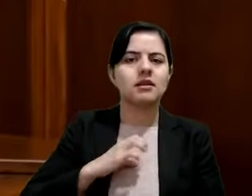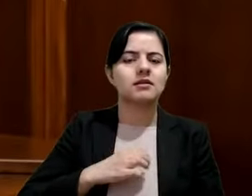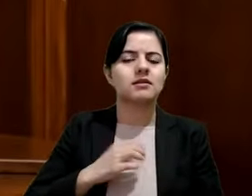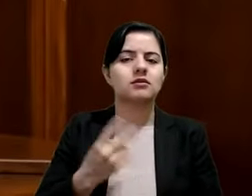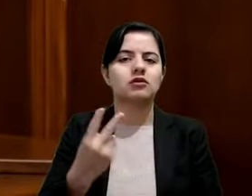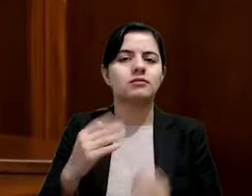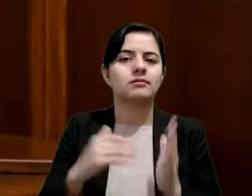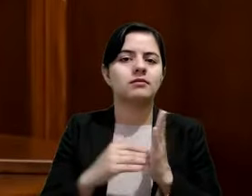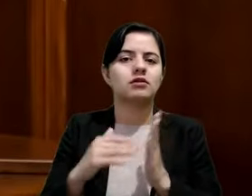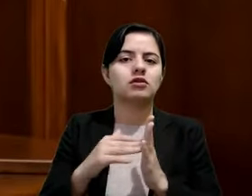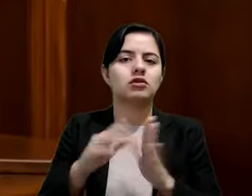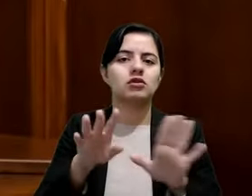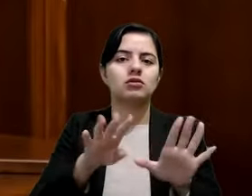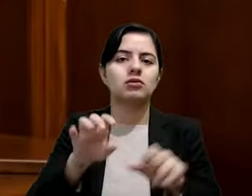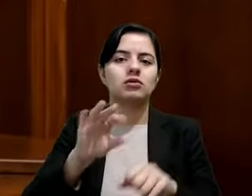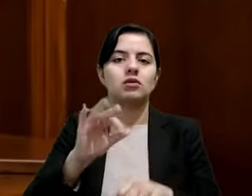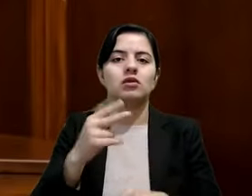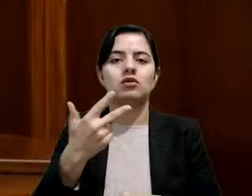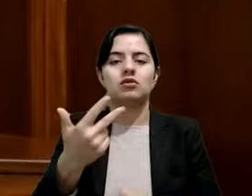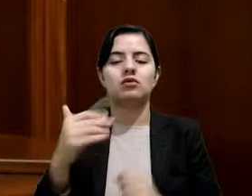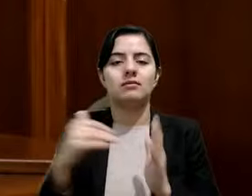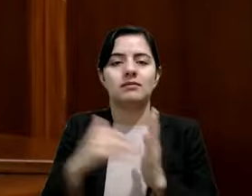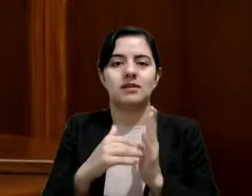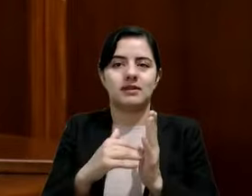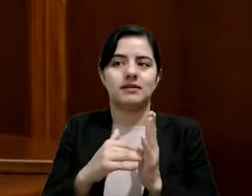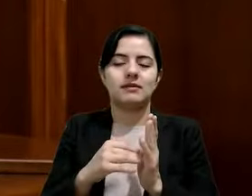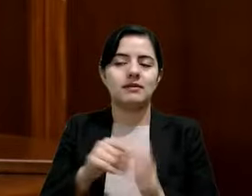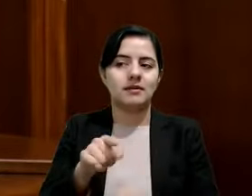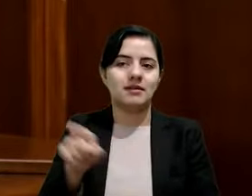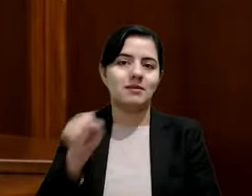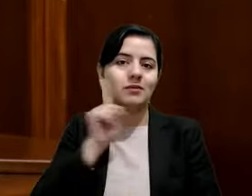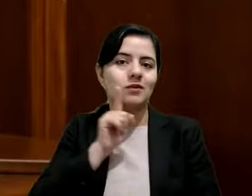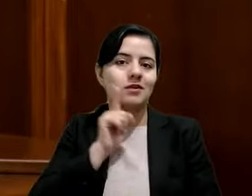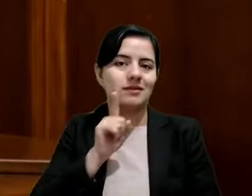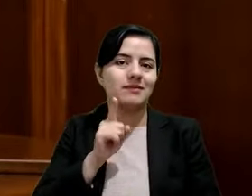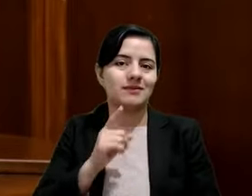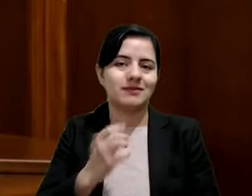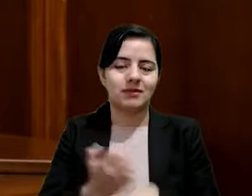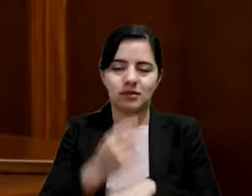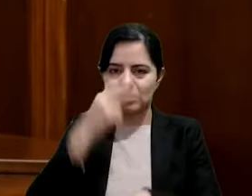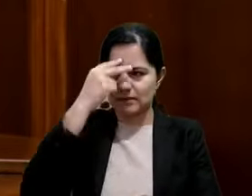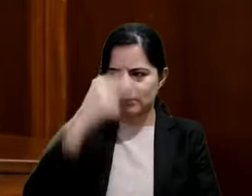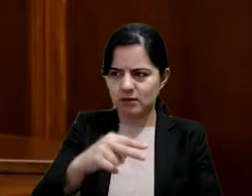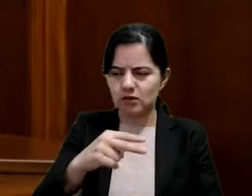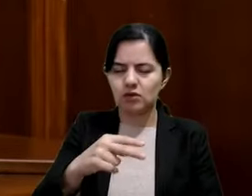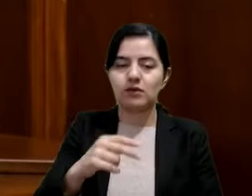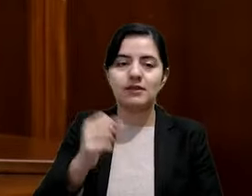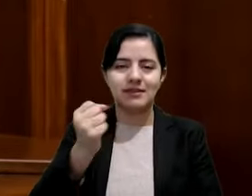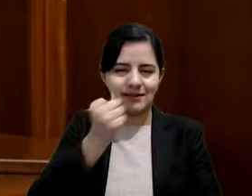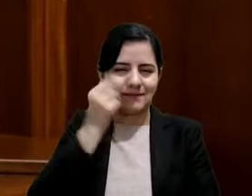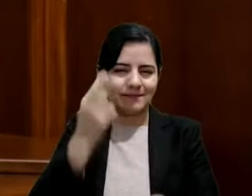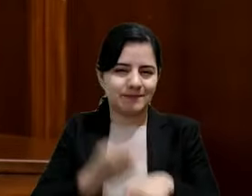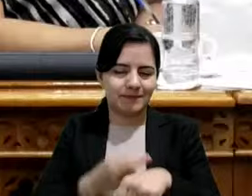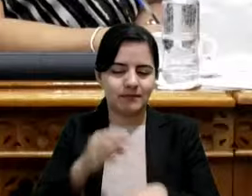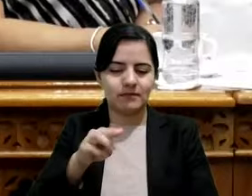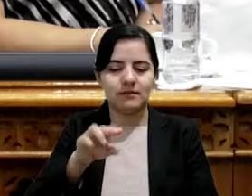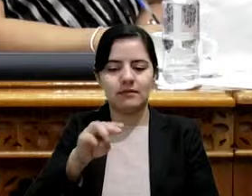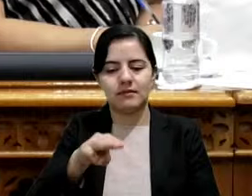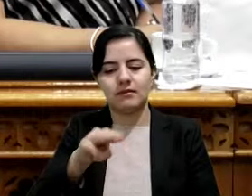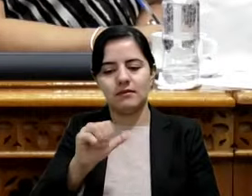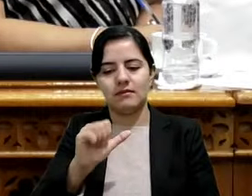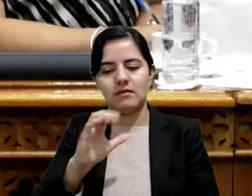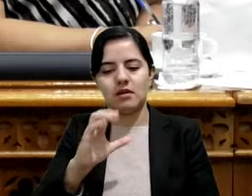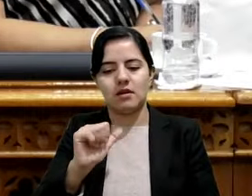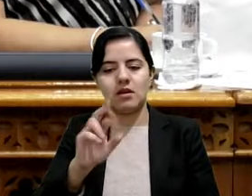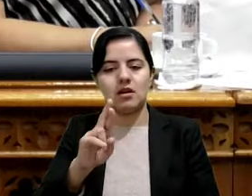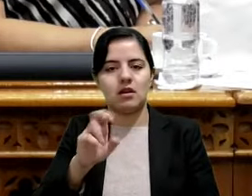948.000 casos en mujeres jqu enes secretaria Macarena sería bien que nos informe qué qué y cuáles